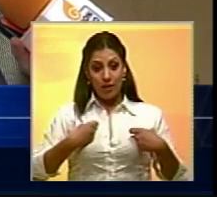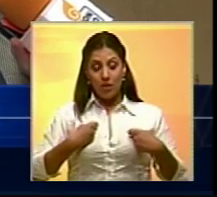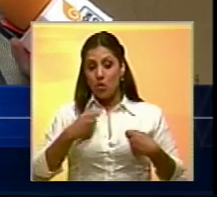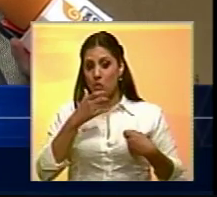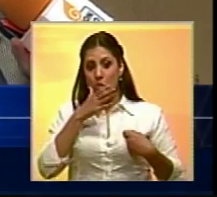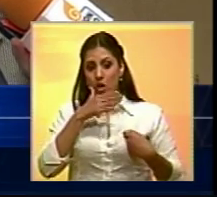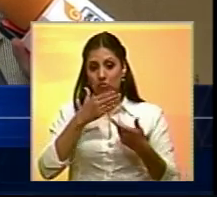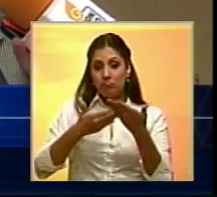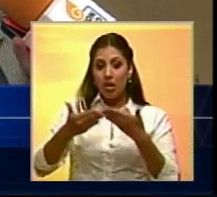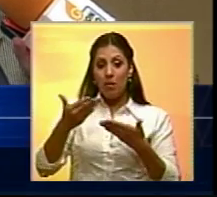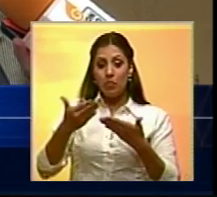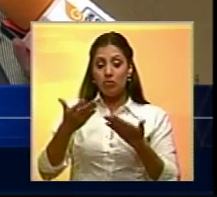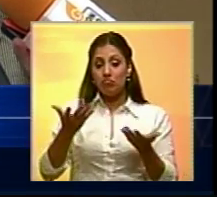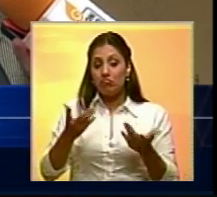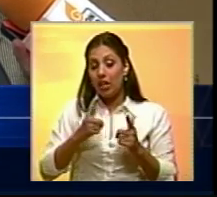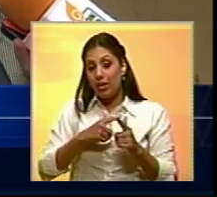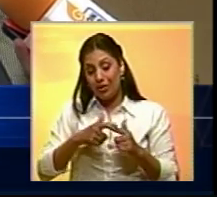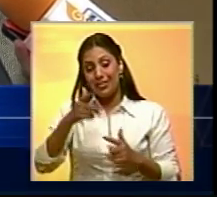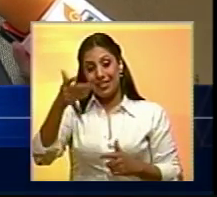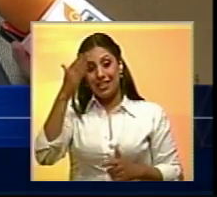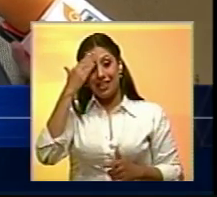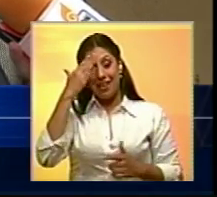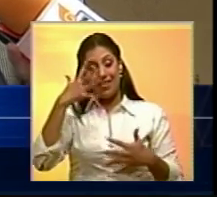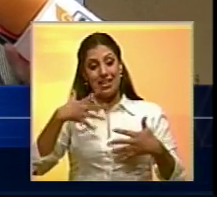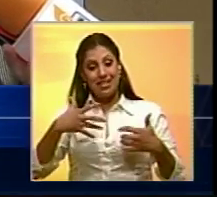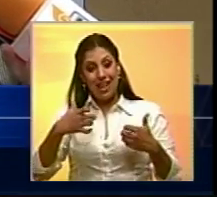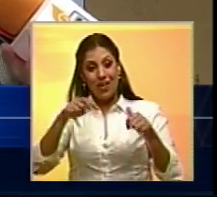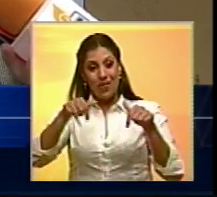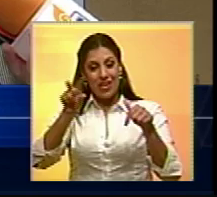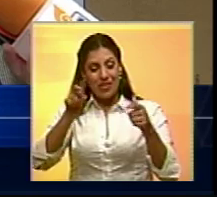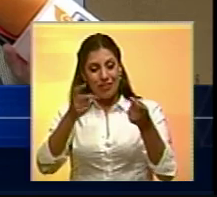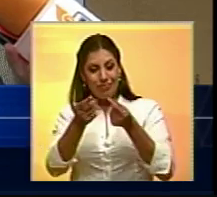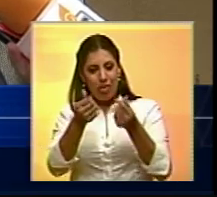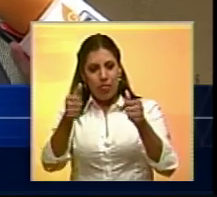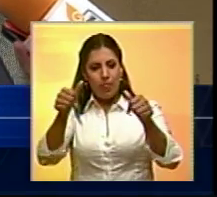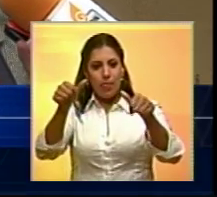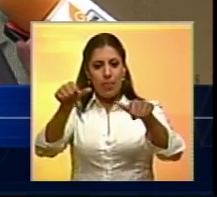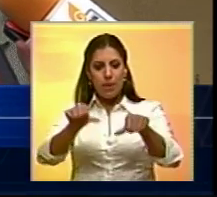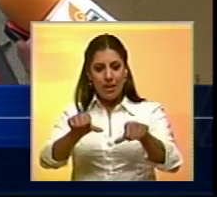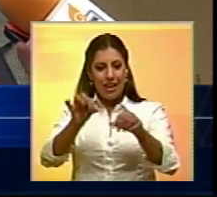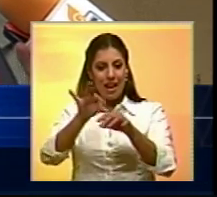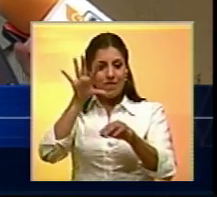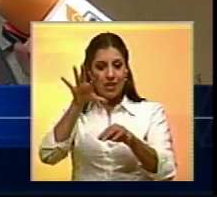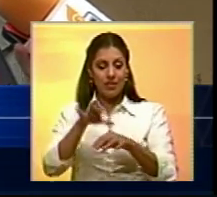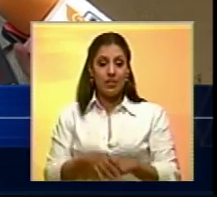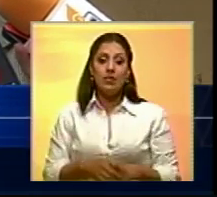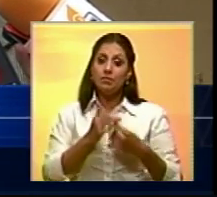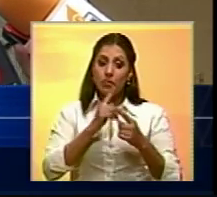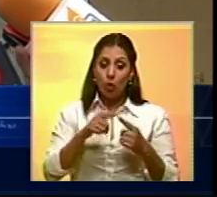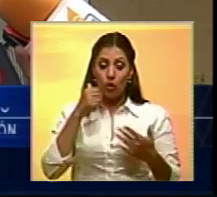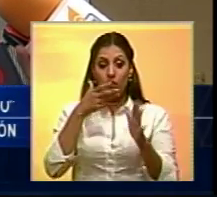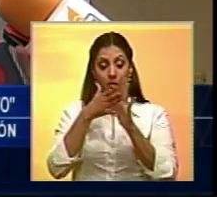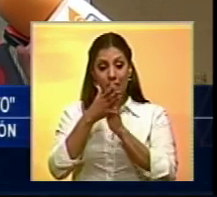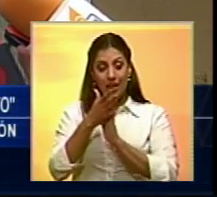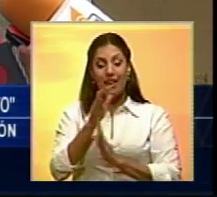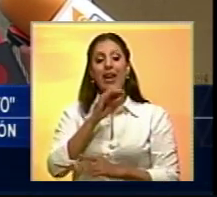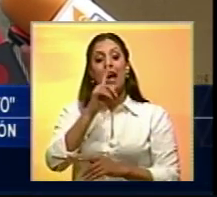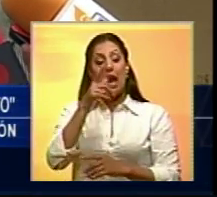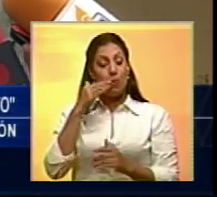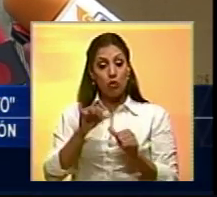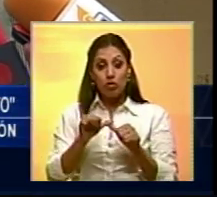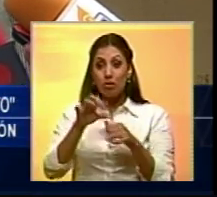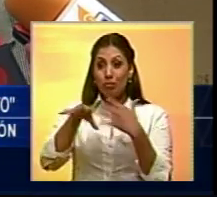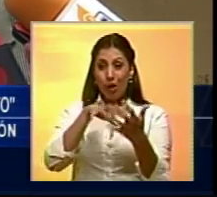no canjearon. No canjearon porque saben que la salud financiera de PDVSA es grave. El legislador apuntó que de